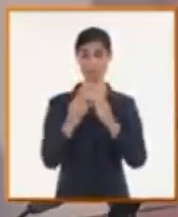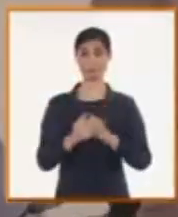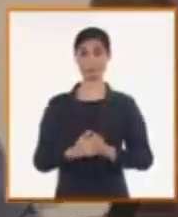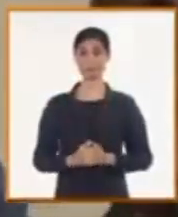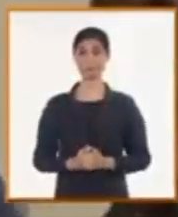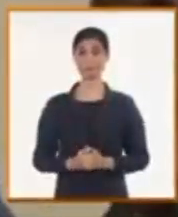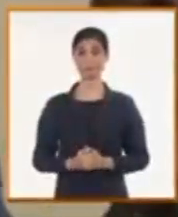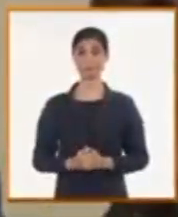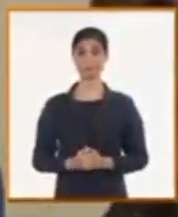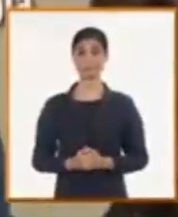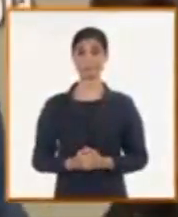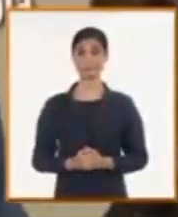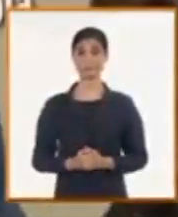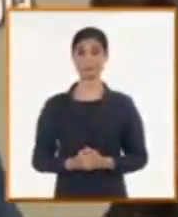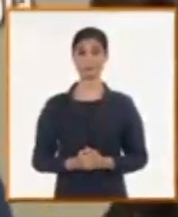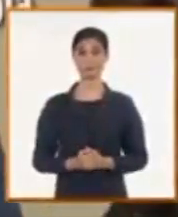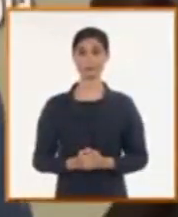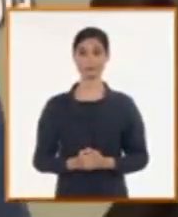Milton,